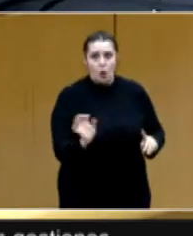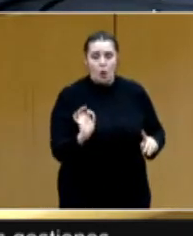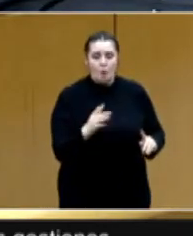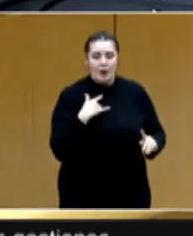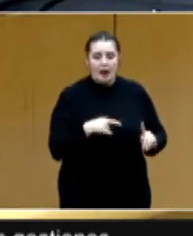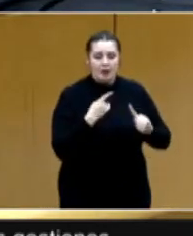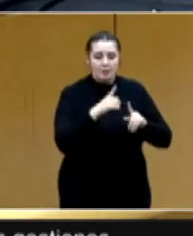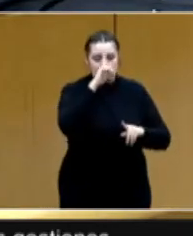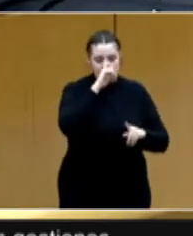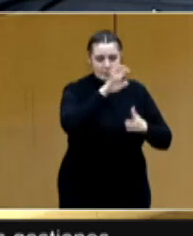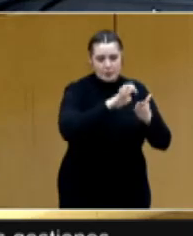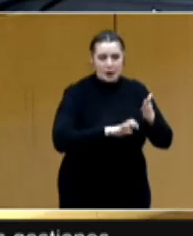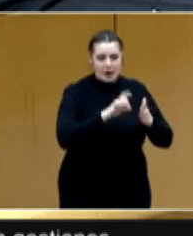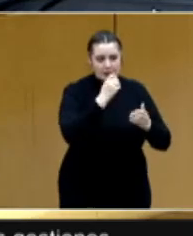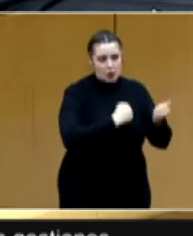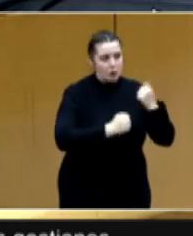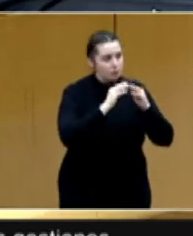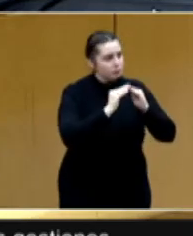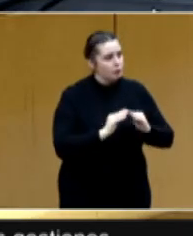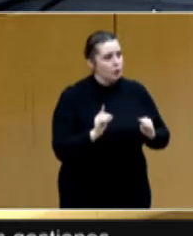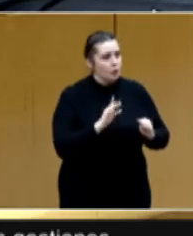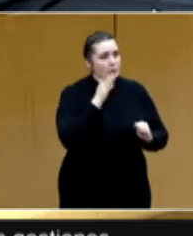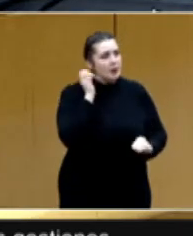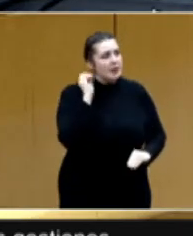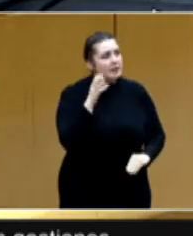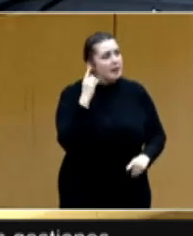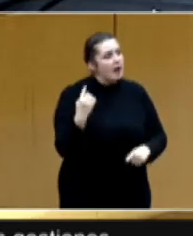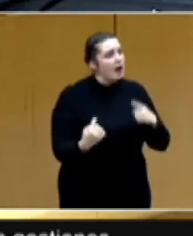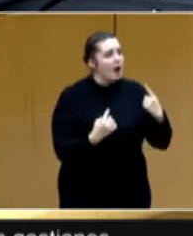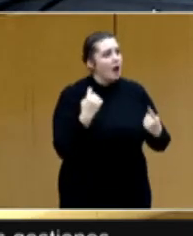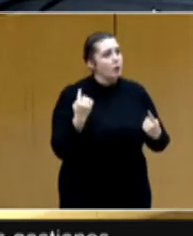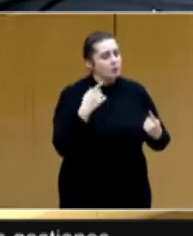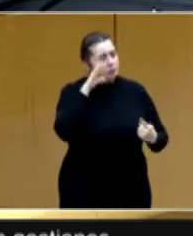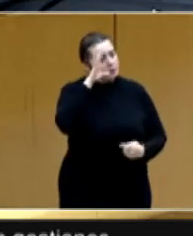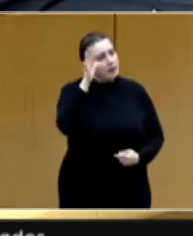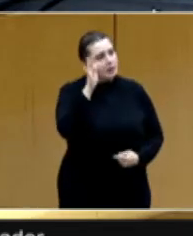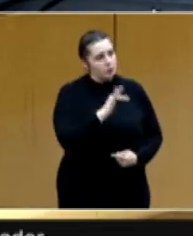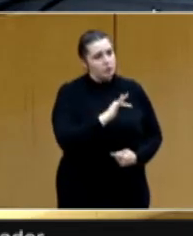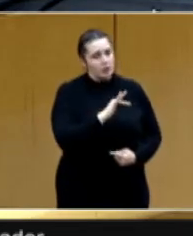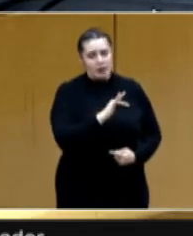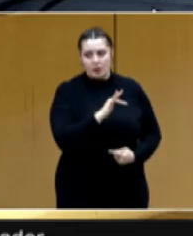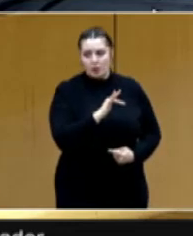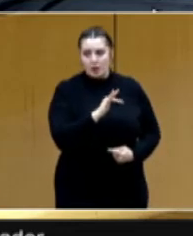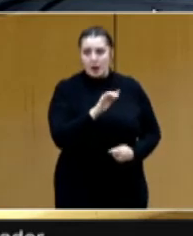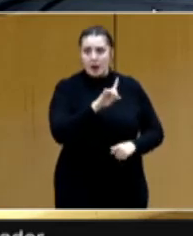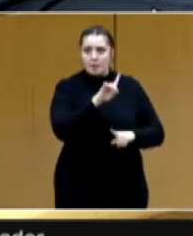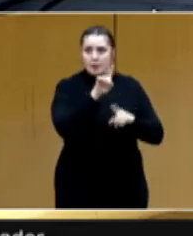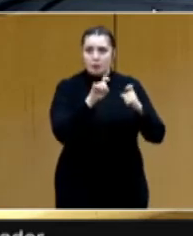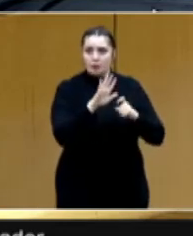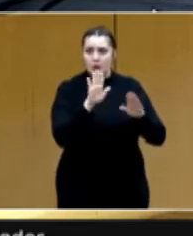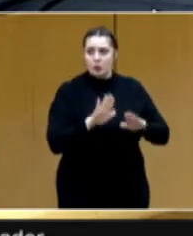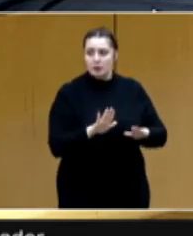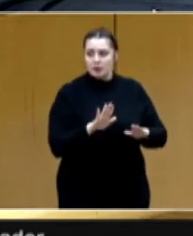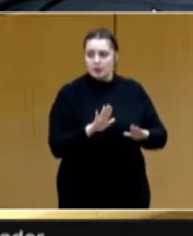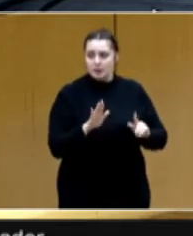las memorias económicas yo cada vez con cada una de las intervenciones que he escuchado incluso a la última preguntante veo que la memoria